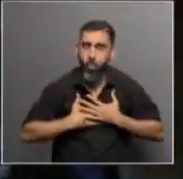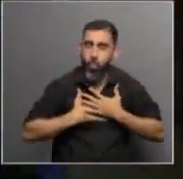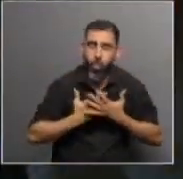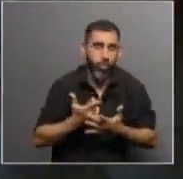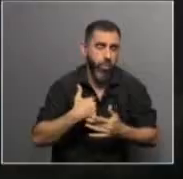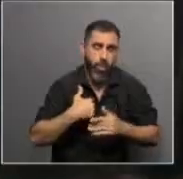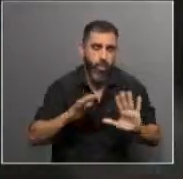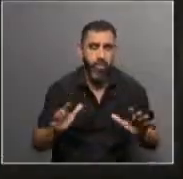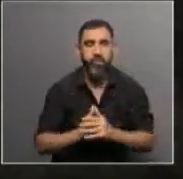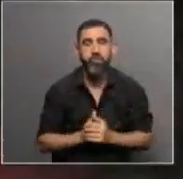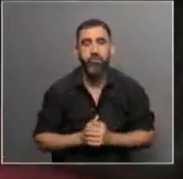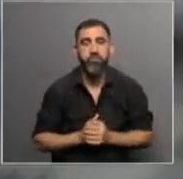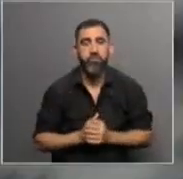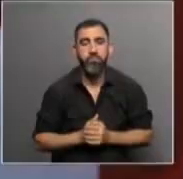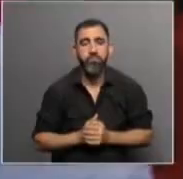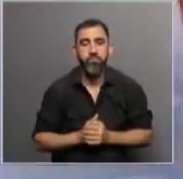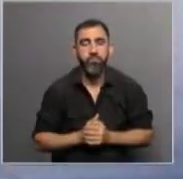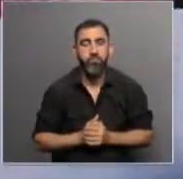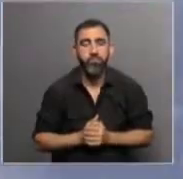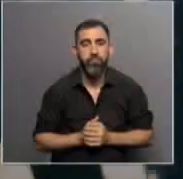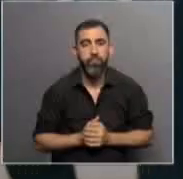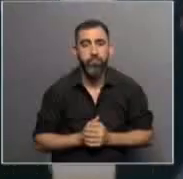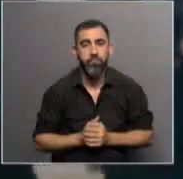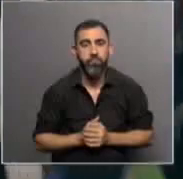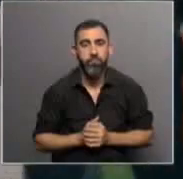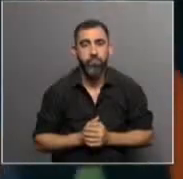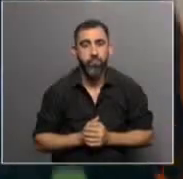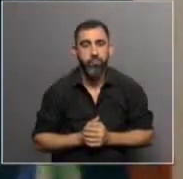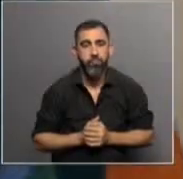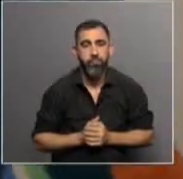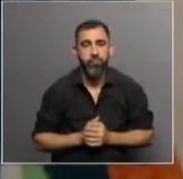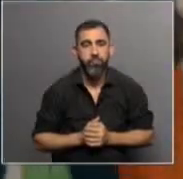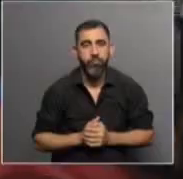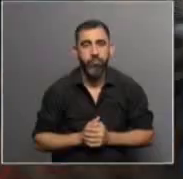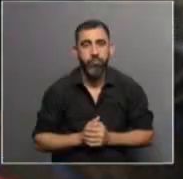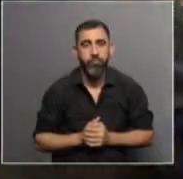muy emocionante. ¡Es muy fácil! ¡Puedes hacerlo!